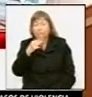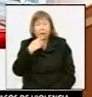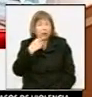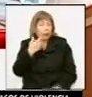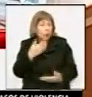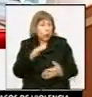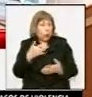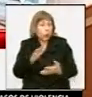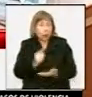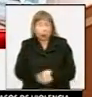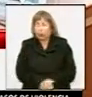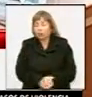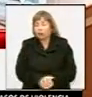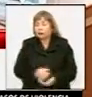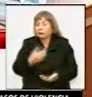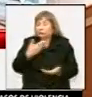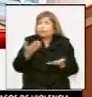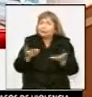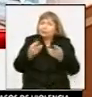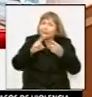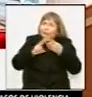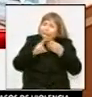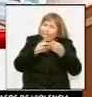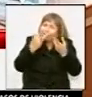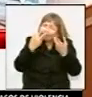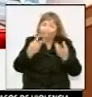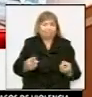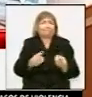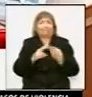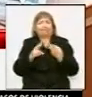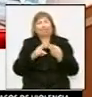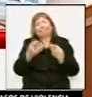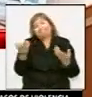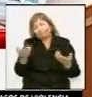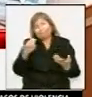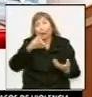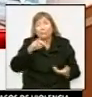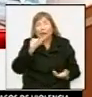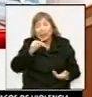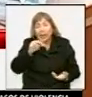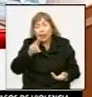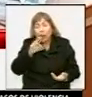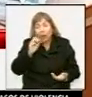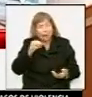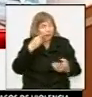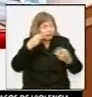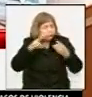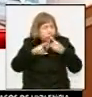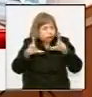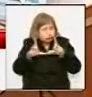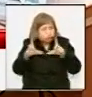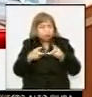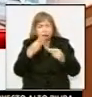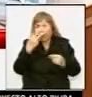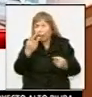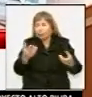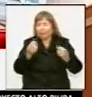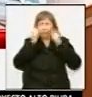corrupción? Recién cuando Panorama le ponen autos, presidente, acá no nos van a venir a sorprender. Es por eso que